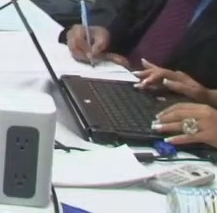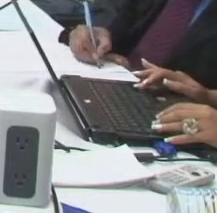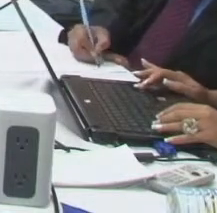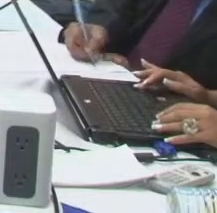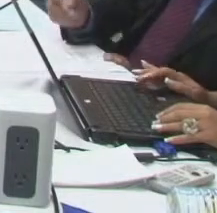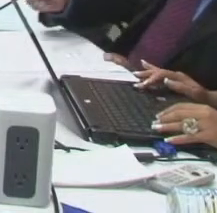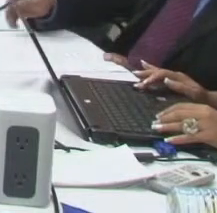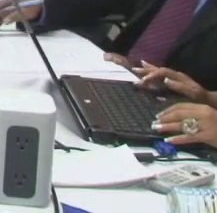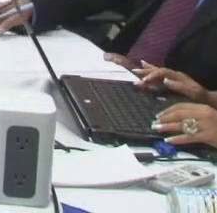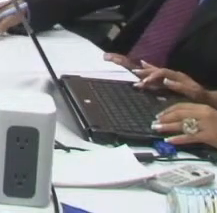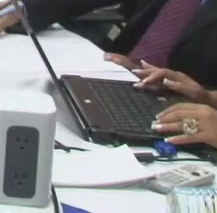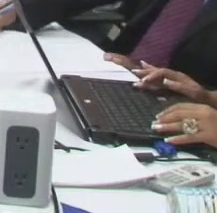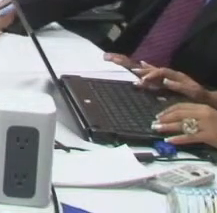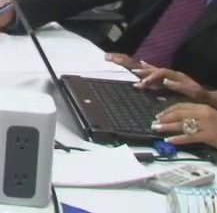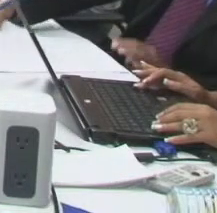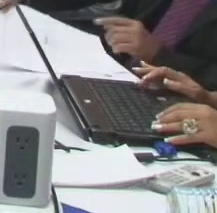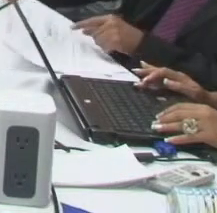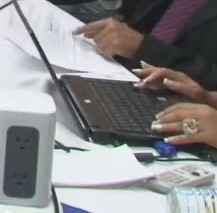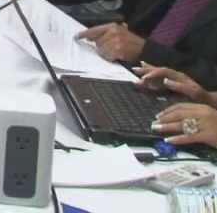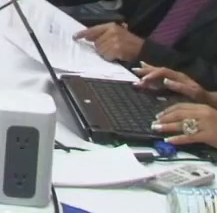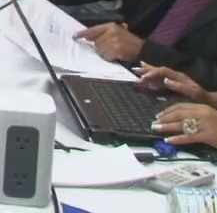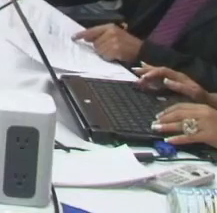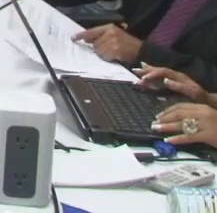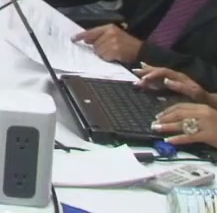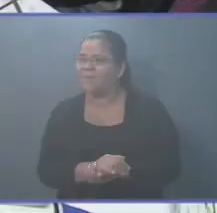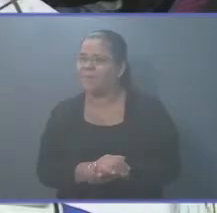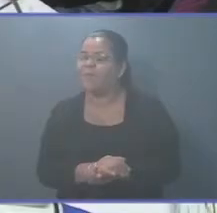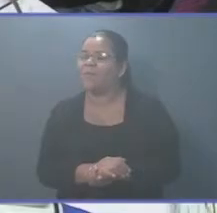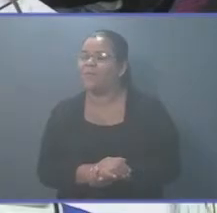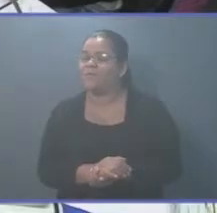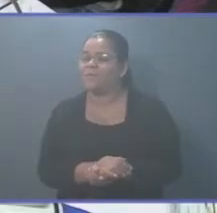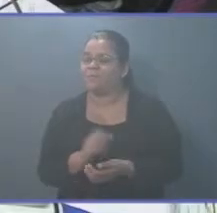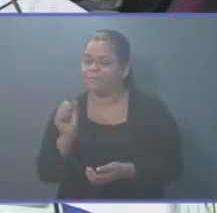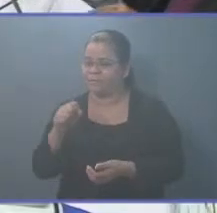Artículo 14, inmovilizaciones. Señores diputados.